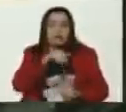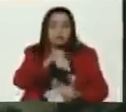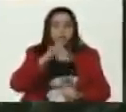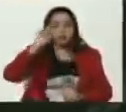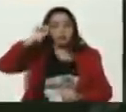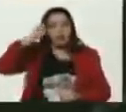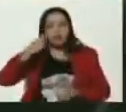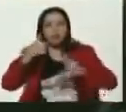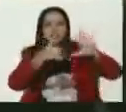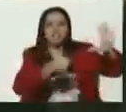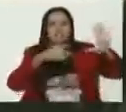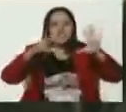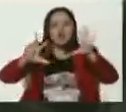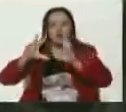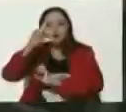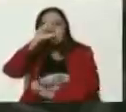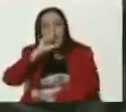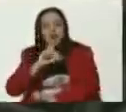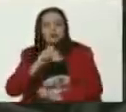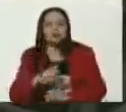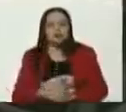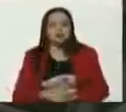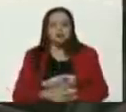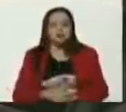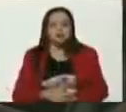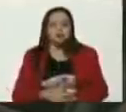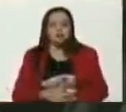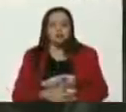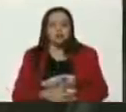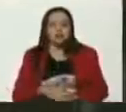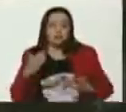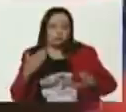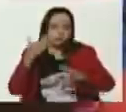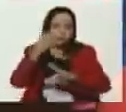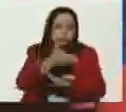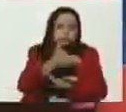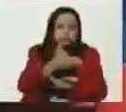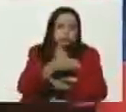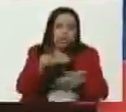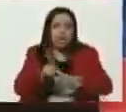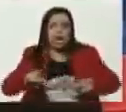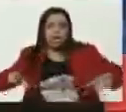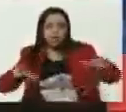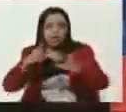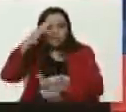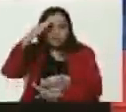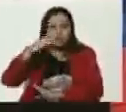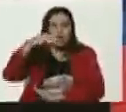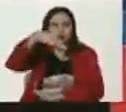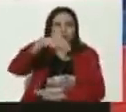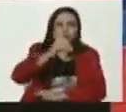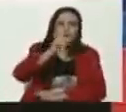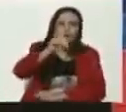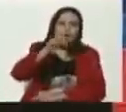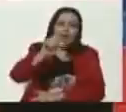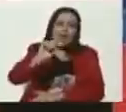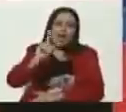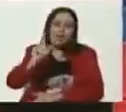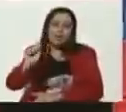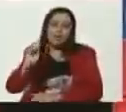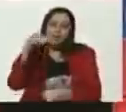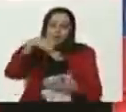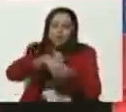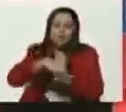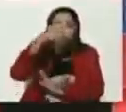de los 68 años del asalto al cuartel Moncada. Recordemos que